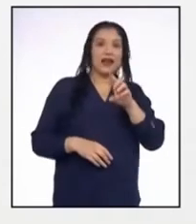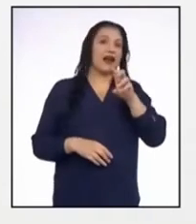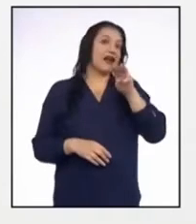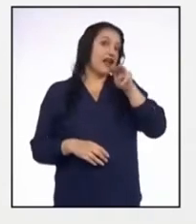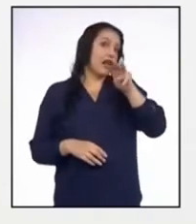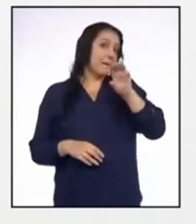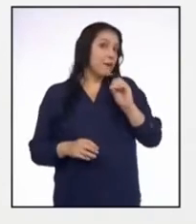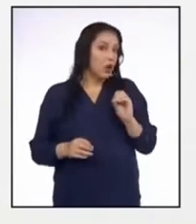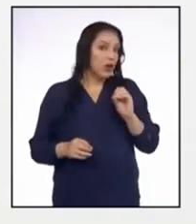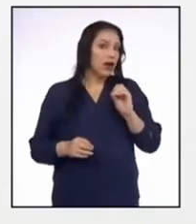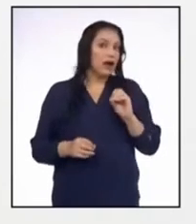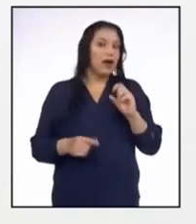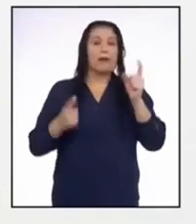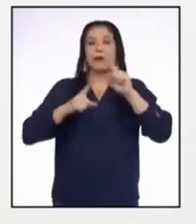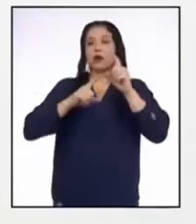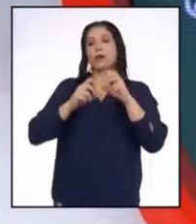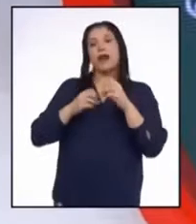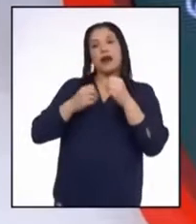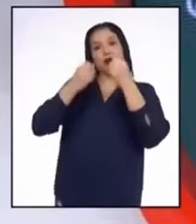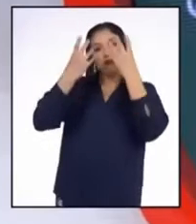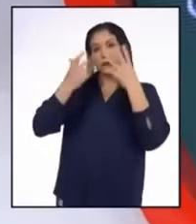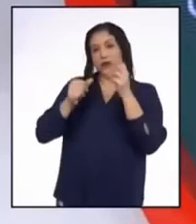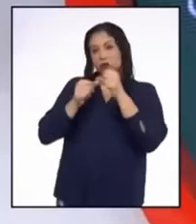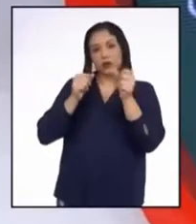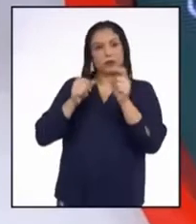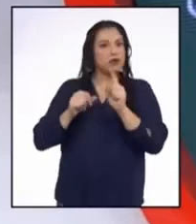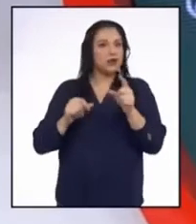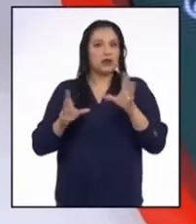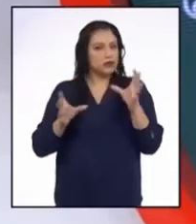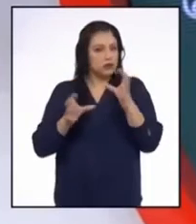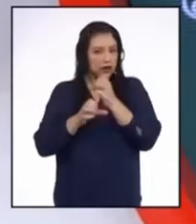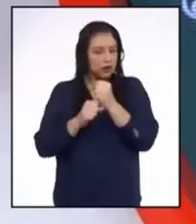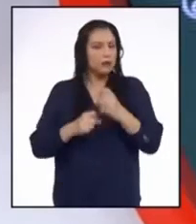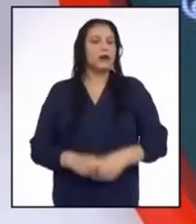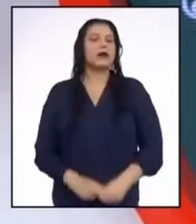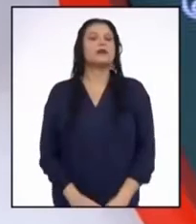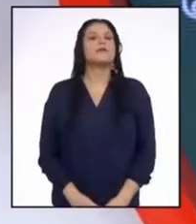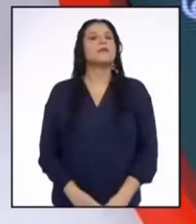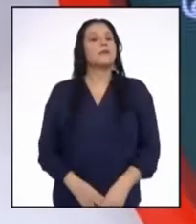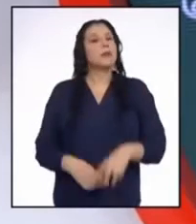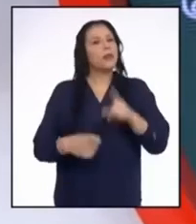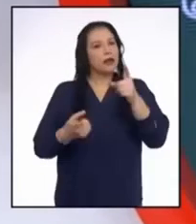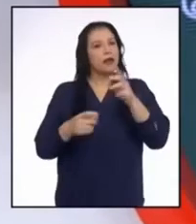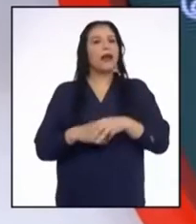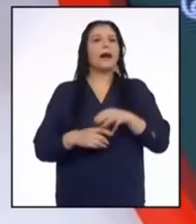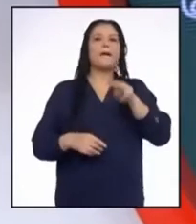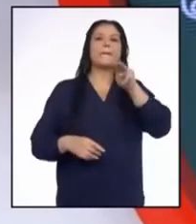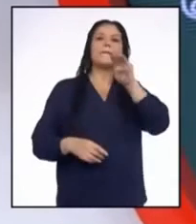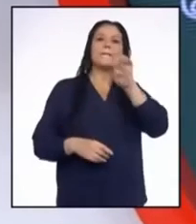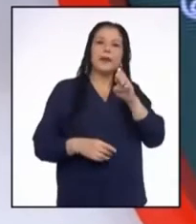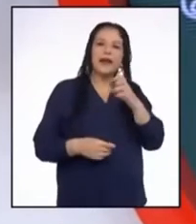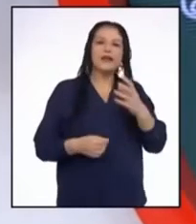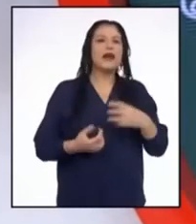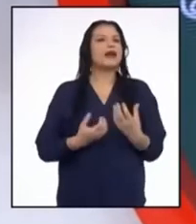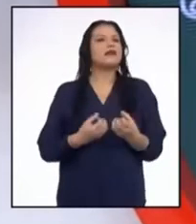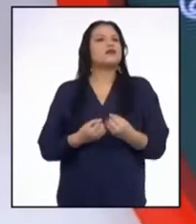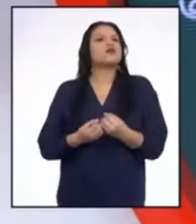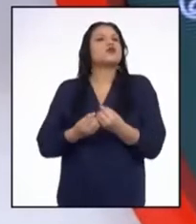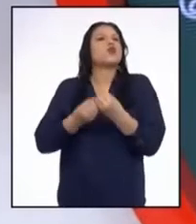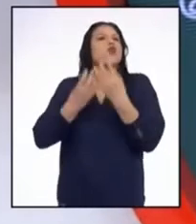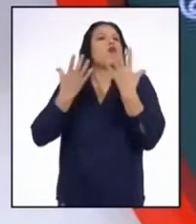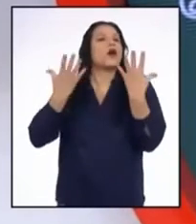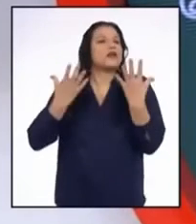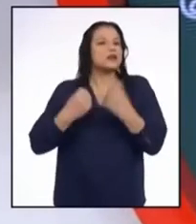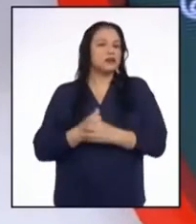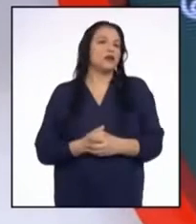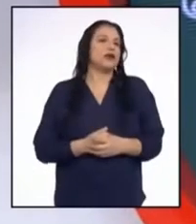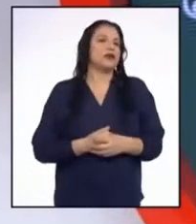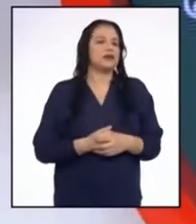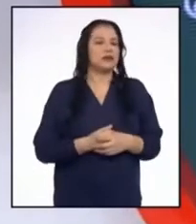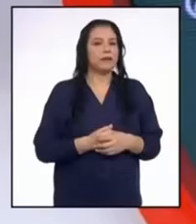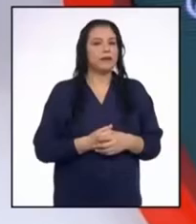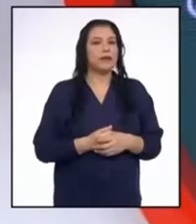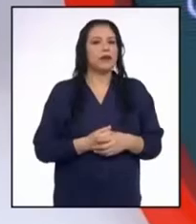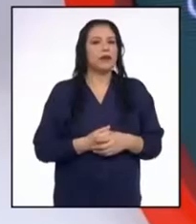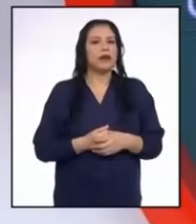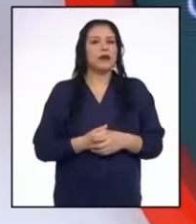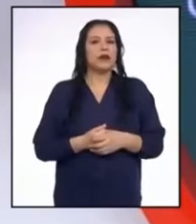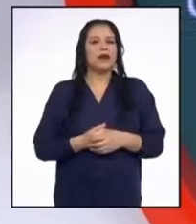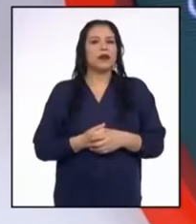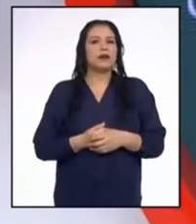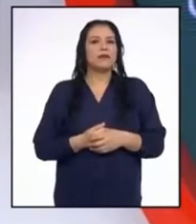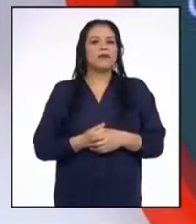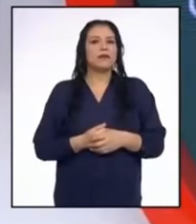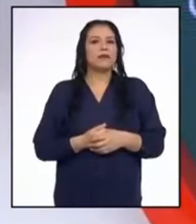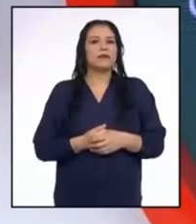para datos no agrupados. Claro que sí, profesora. La media aritmética es el promedio aritmético, es decir, es el